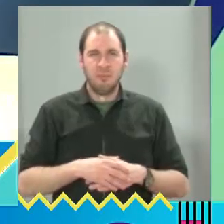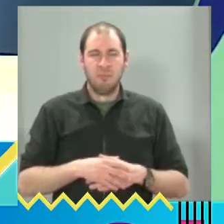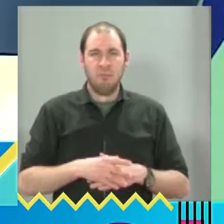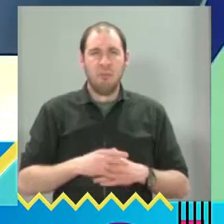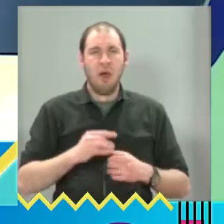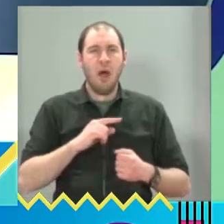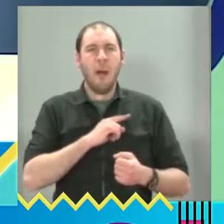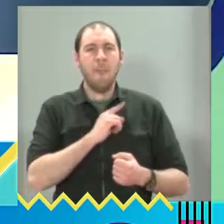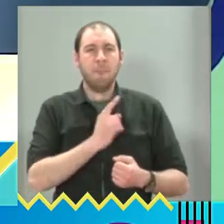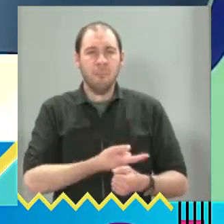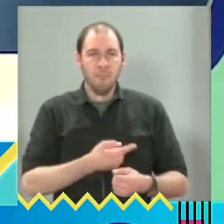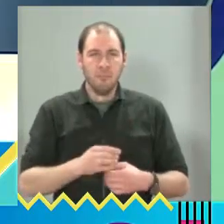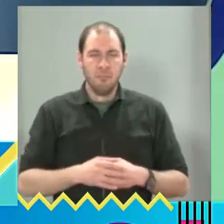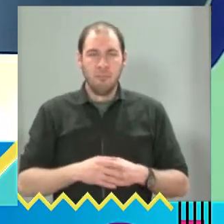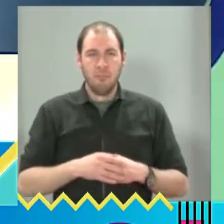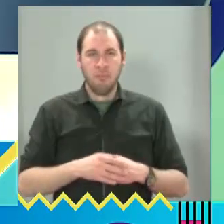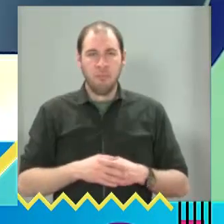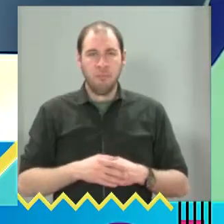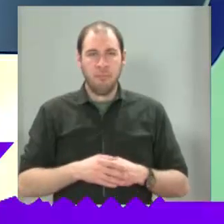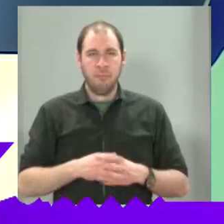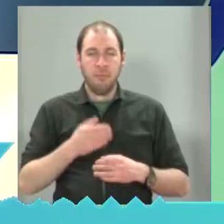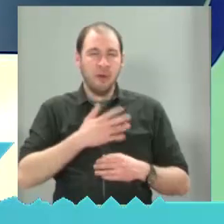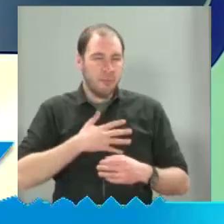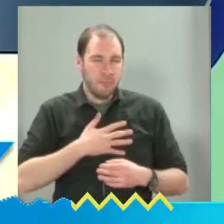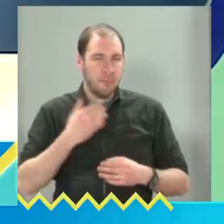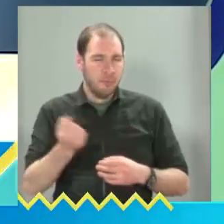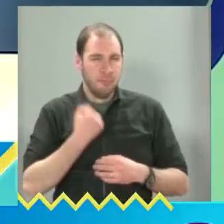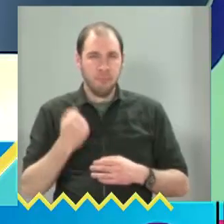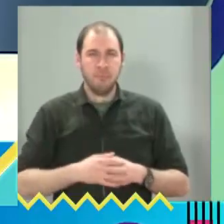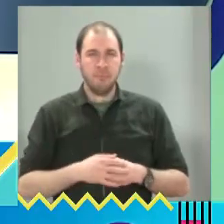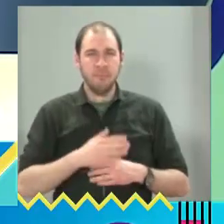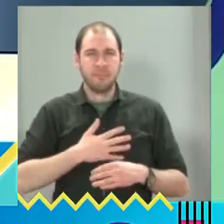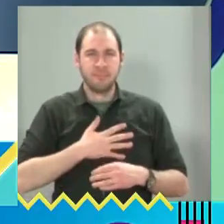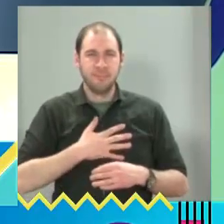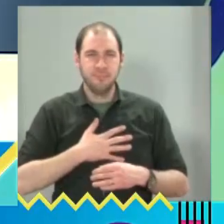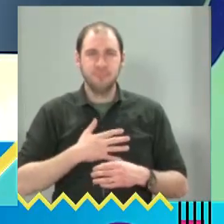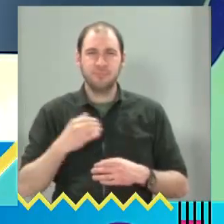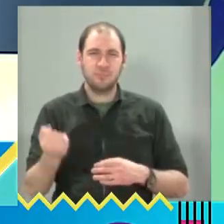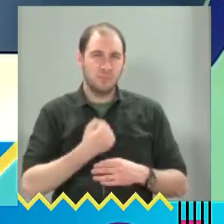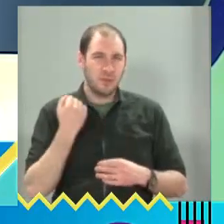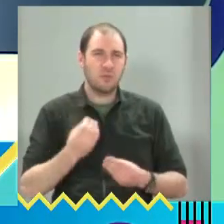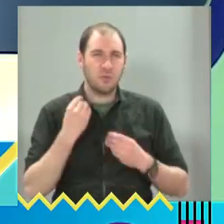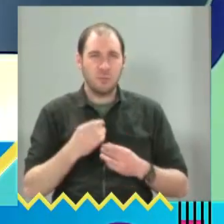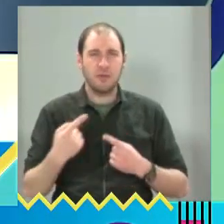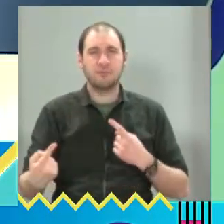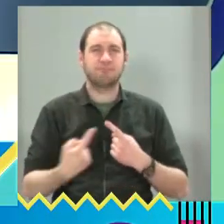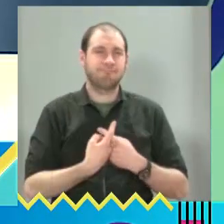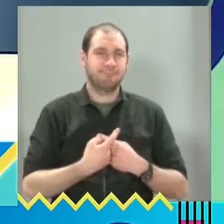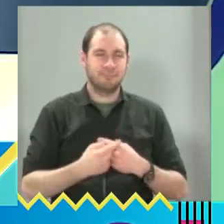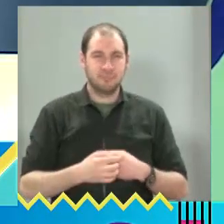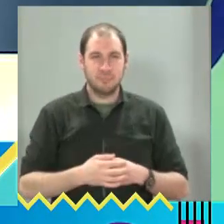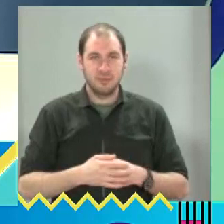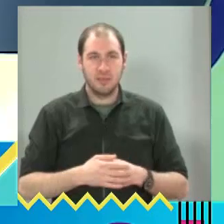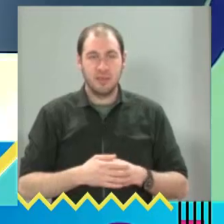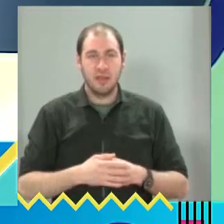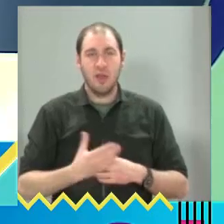poder que tienen, como decía recién, los sentimientos. Nuestros sentimientos, nuestras emociones, como muchas veces nos juegan en contra. Como